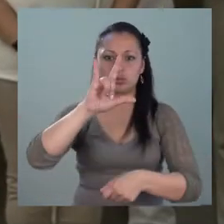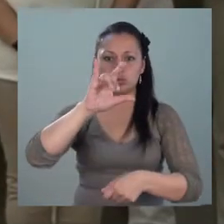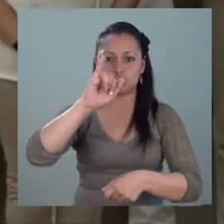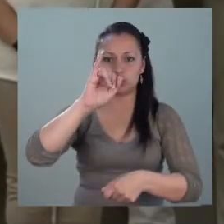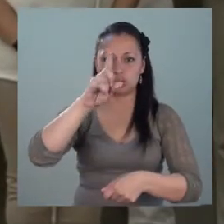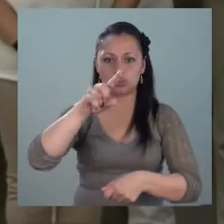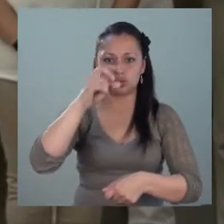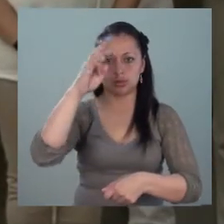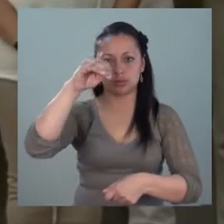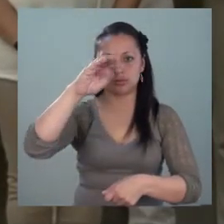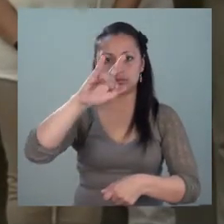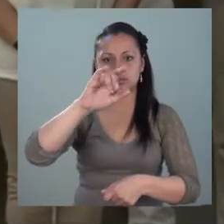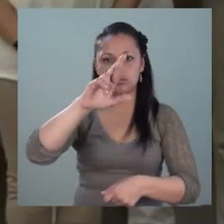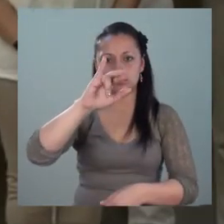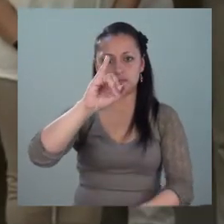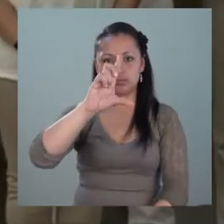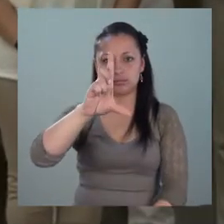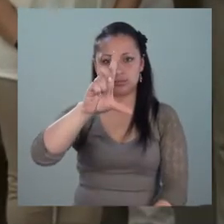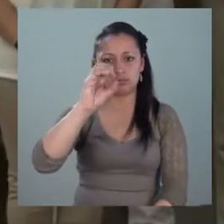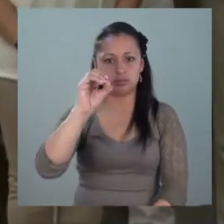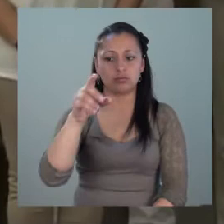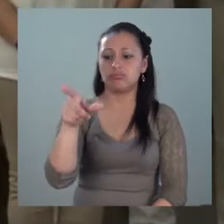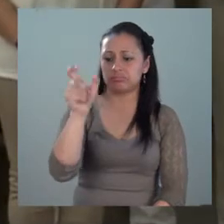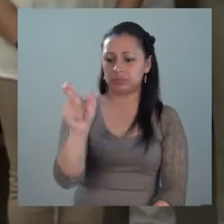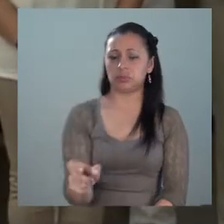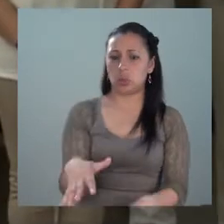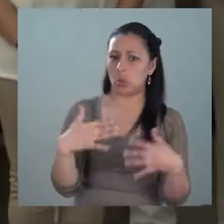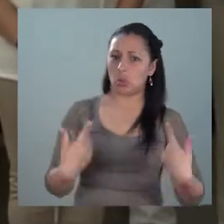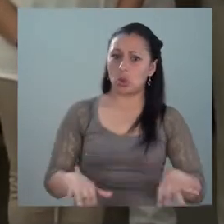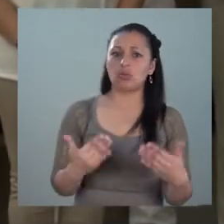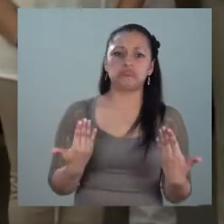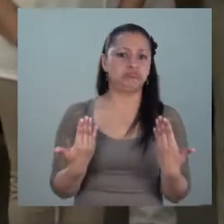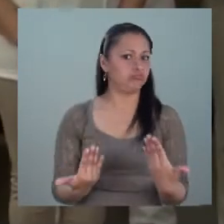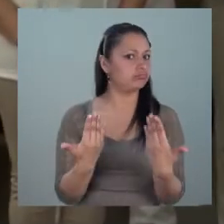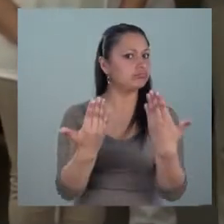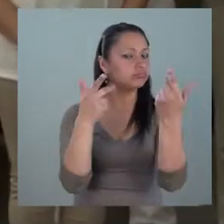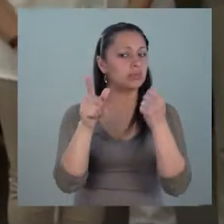Luis Gilberto Murillo, un muy, muy